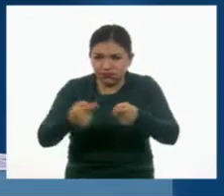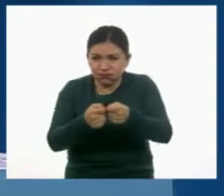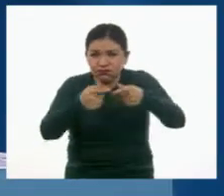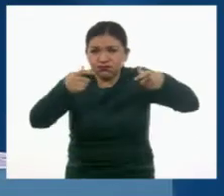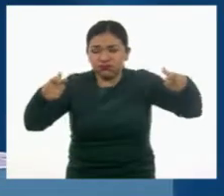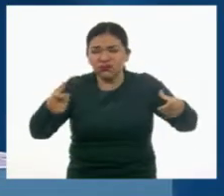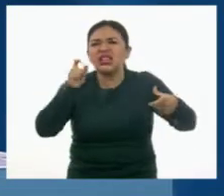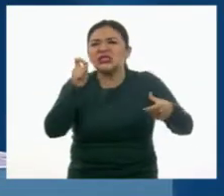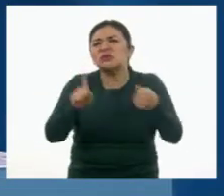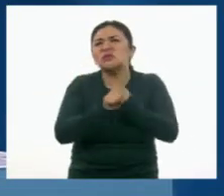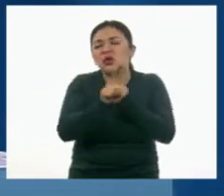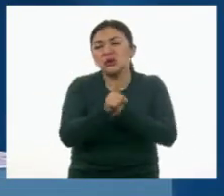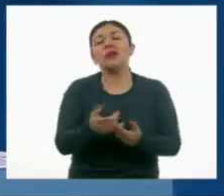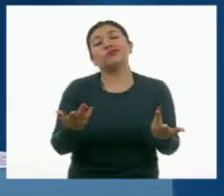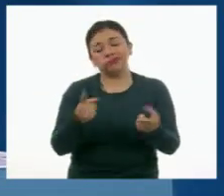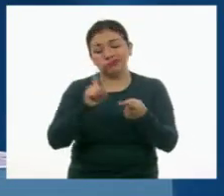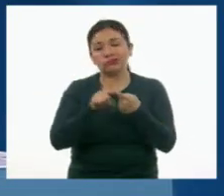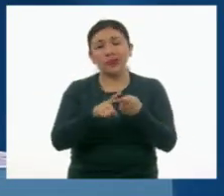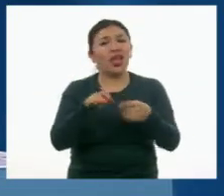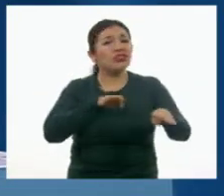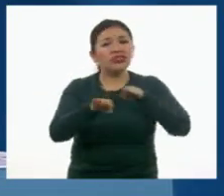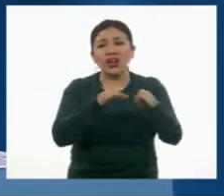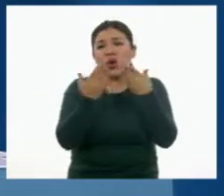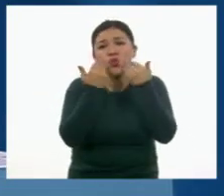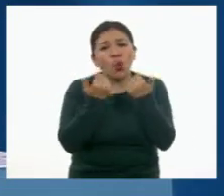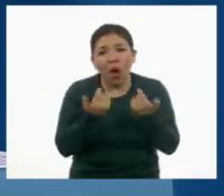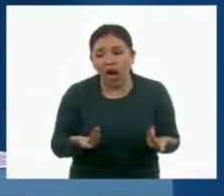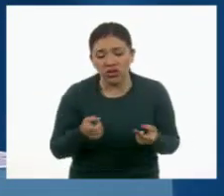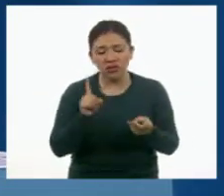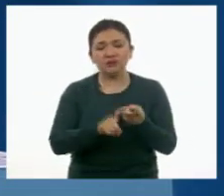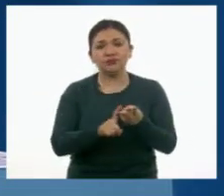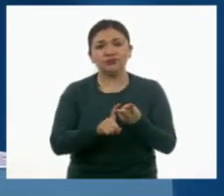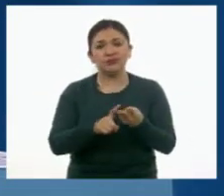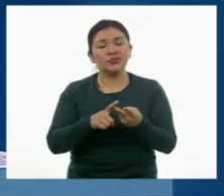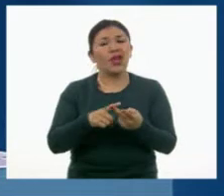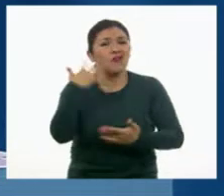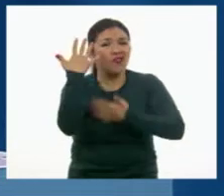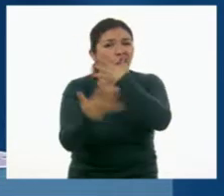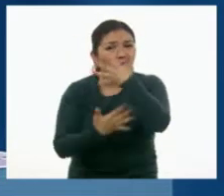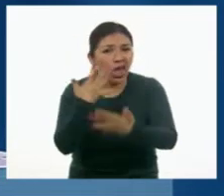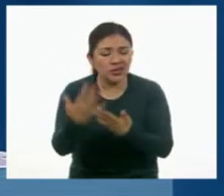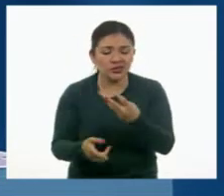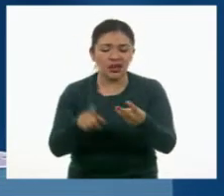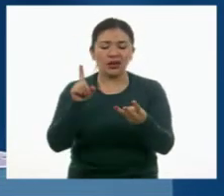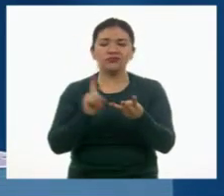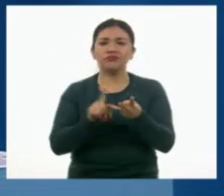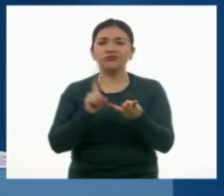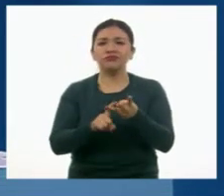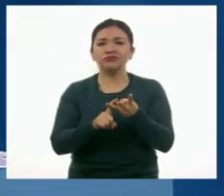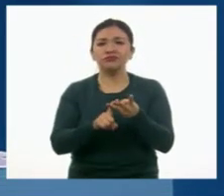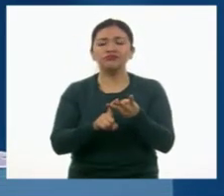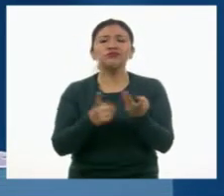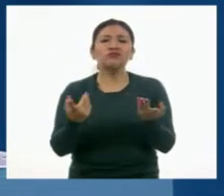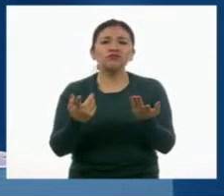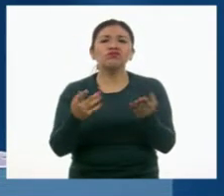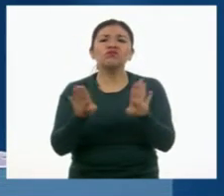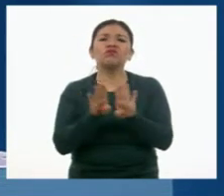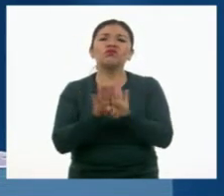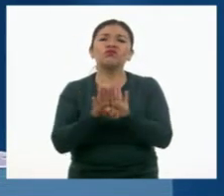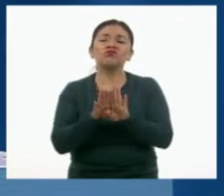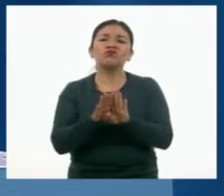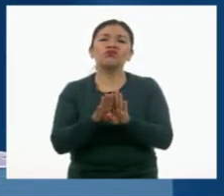tener principalmente desempleo, vamos a tener violencia, vamos a tener algunos problemas, pues a lo mejor